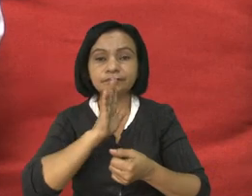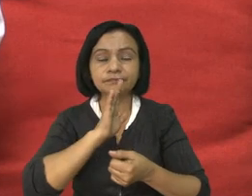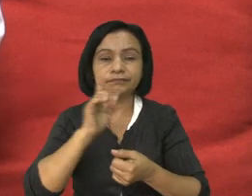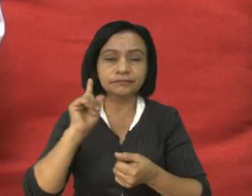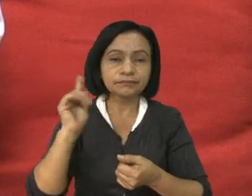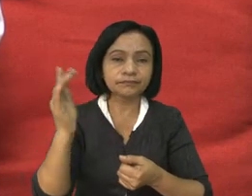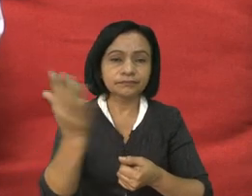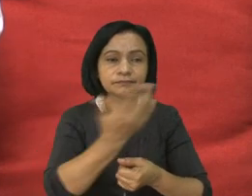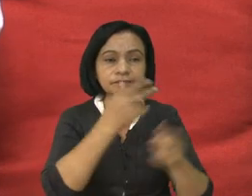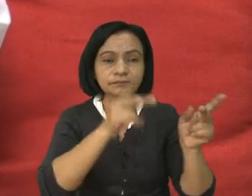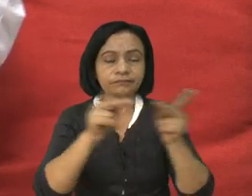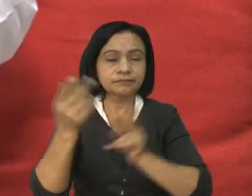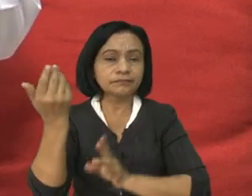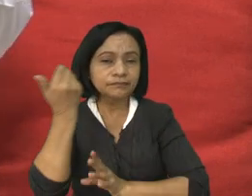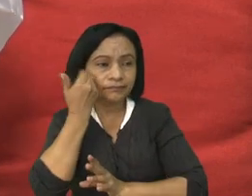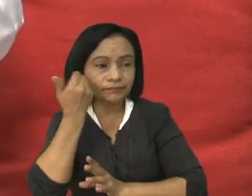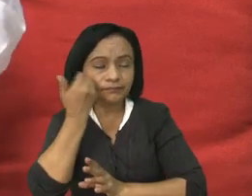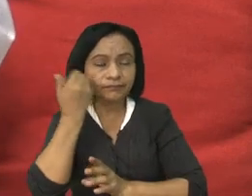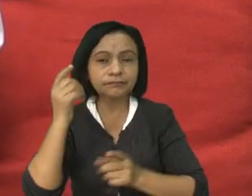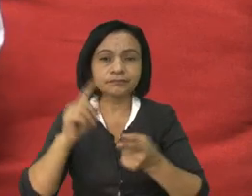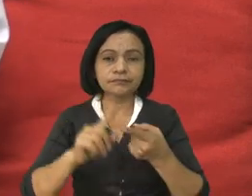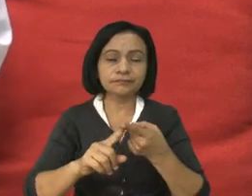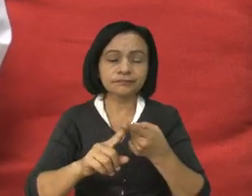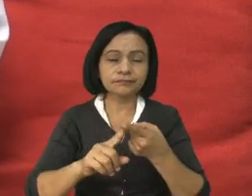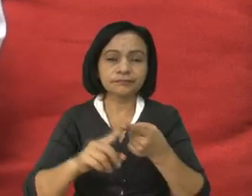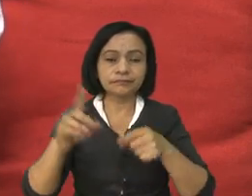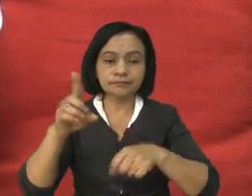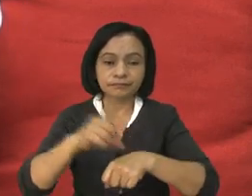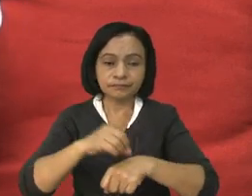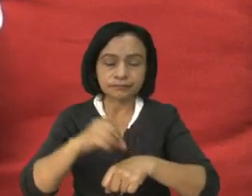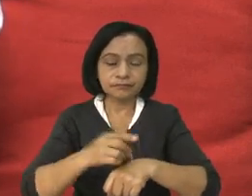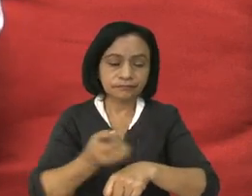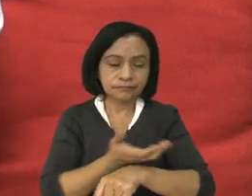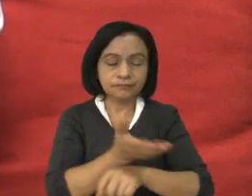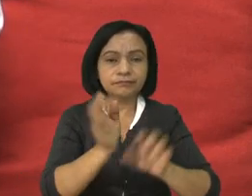pacientes crónicos, que llegan a todos los pacientes en el área de pediatría.